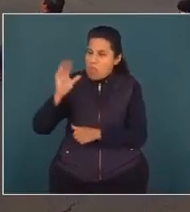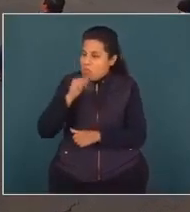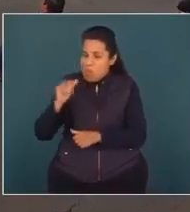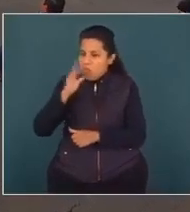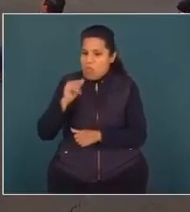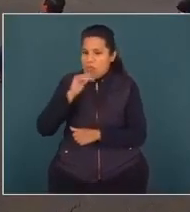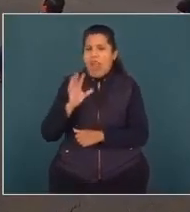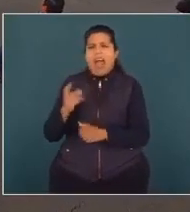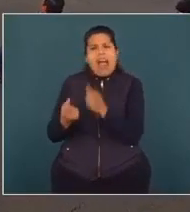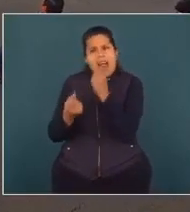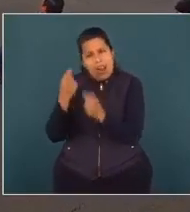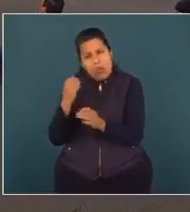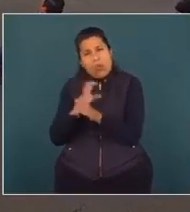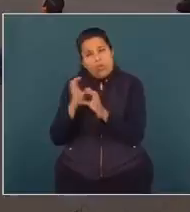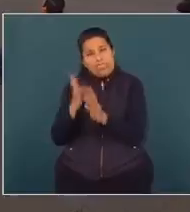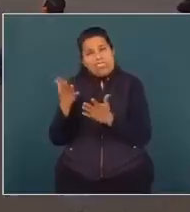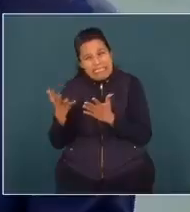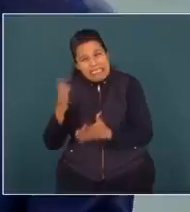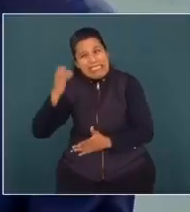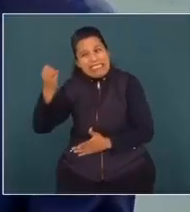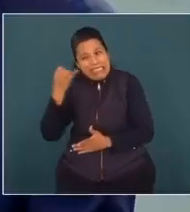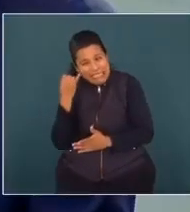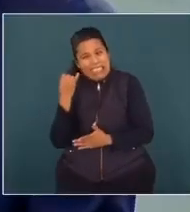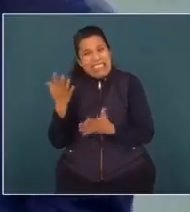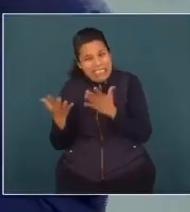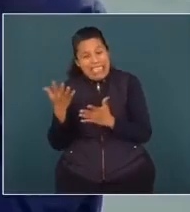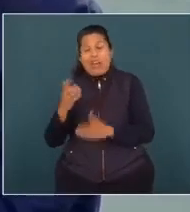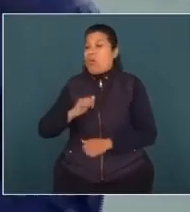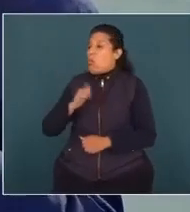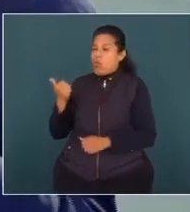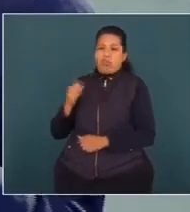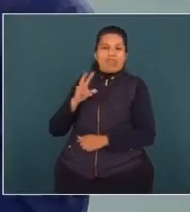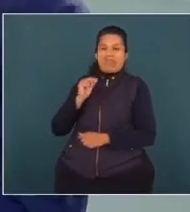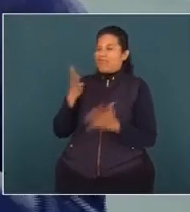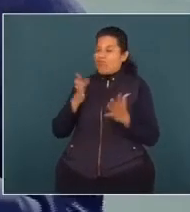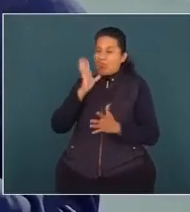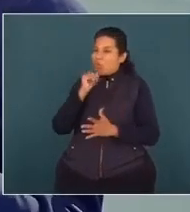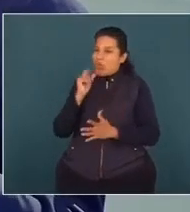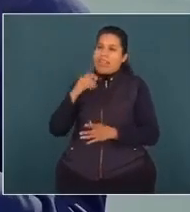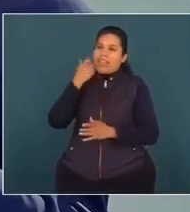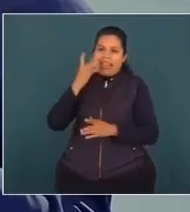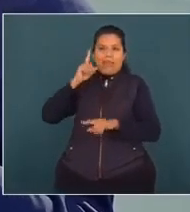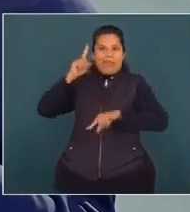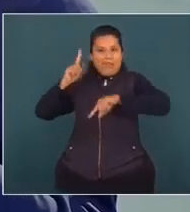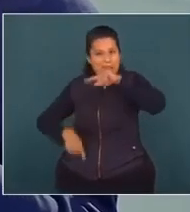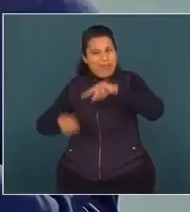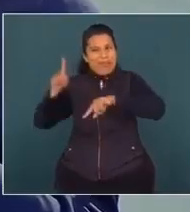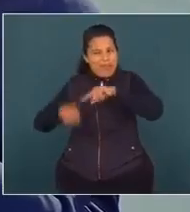Logramos algunas cosas, otras no. No pudimos detener